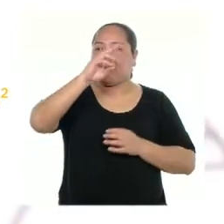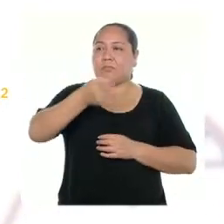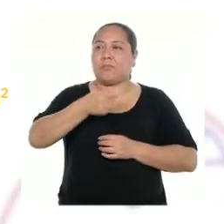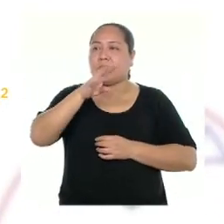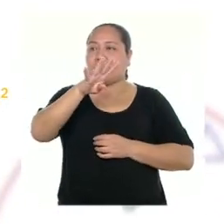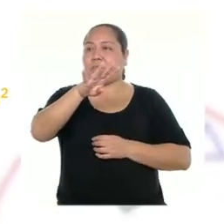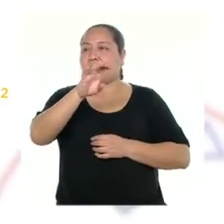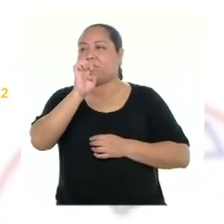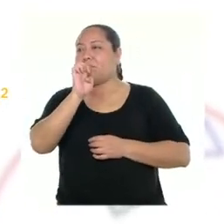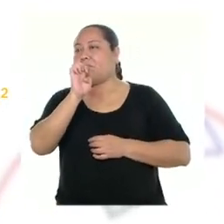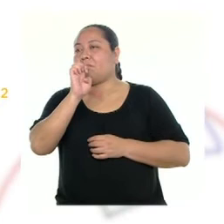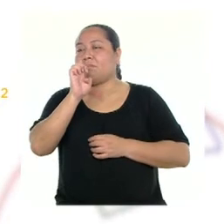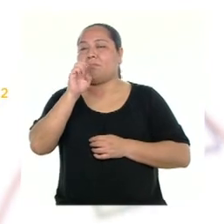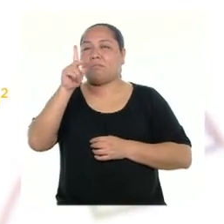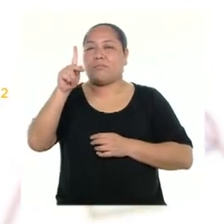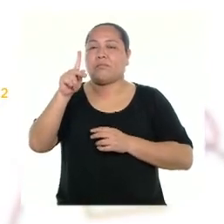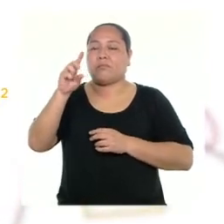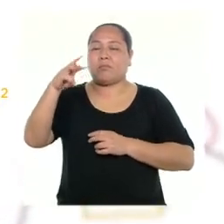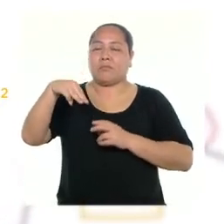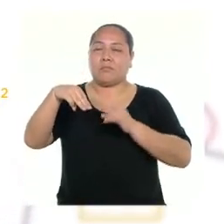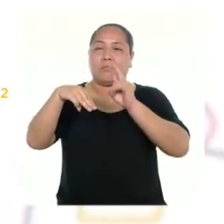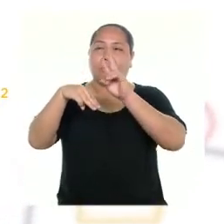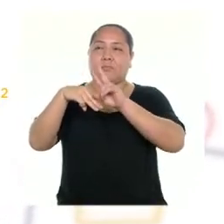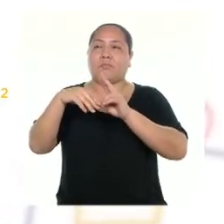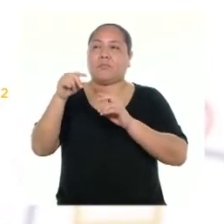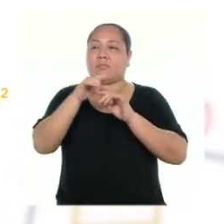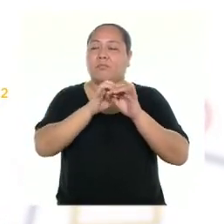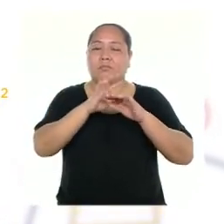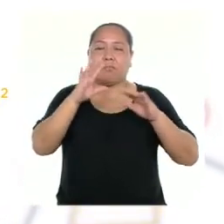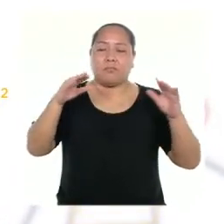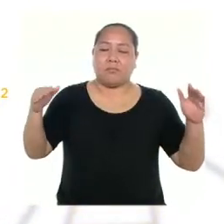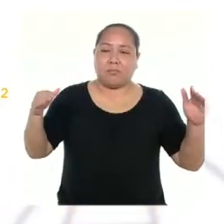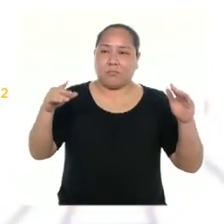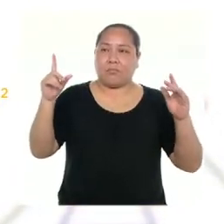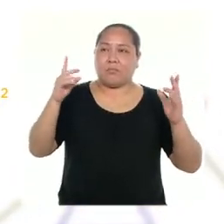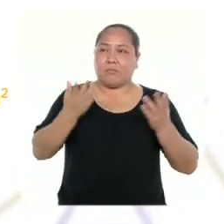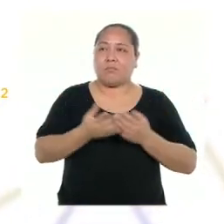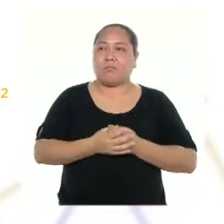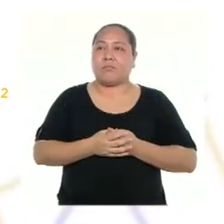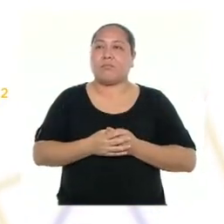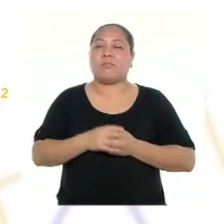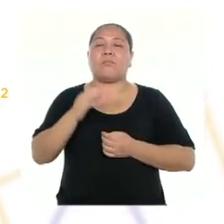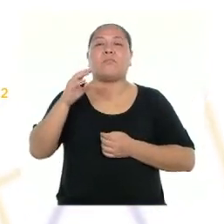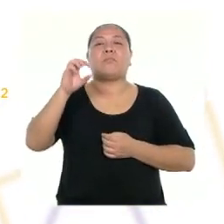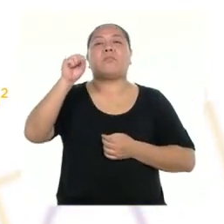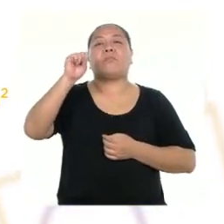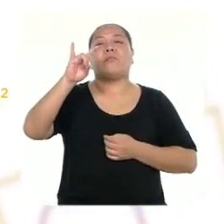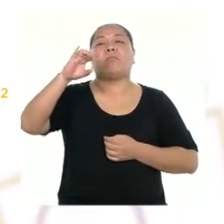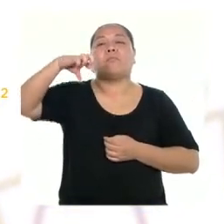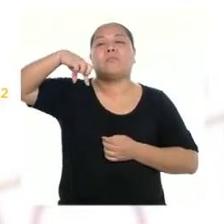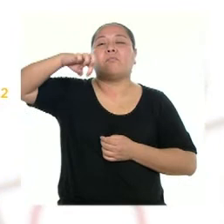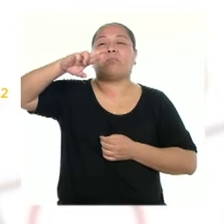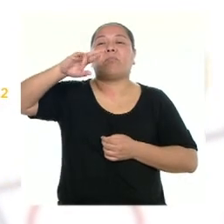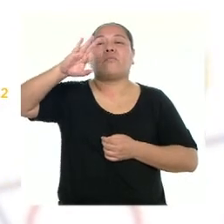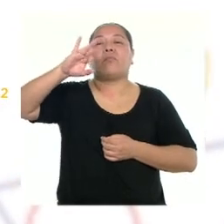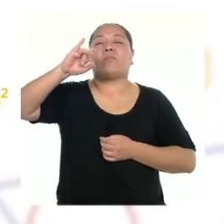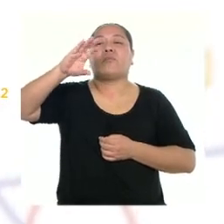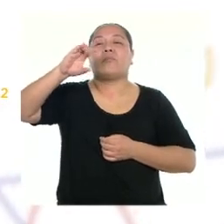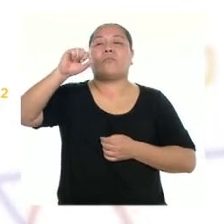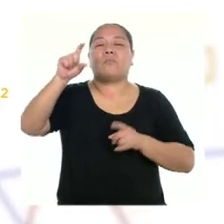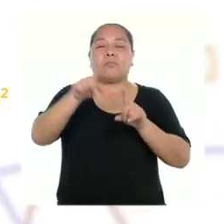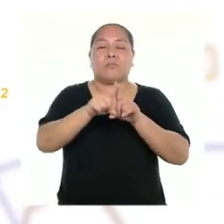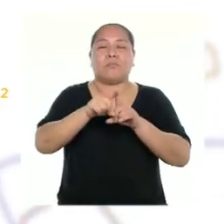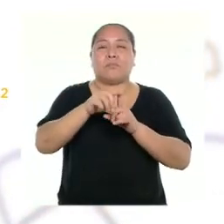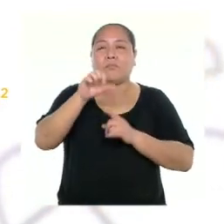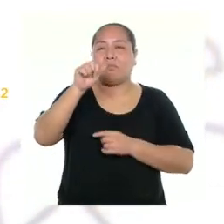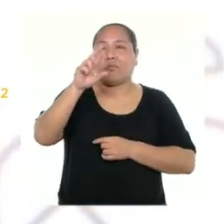esas medidas ya no son lineales, son cuadradas. Y la medida de la superficie se llama área. Profesora, verificando